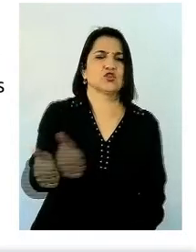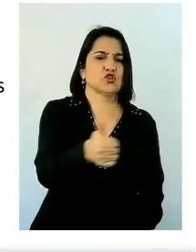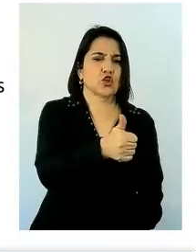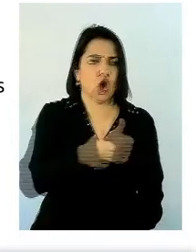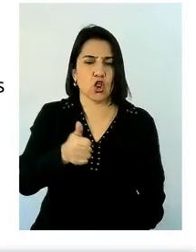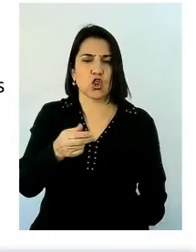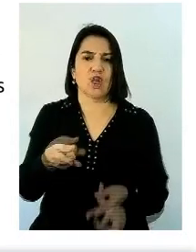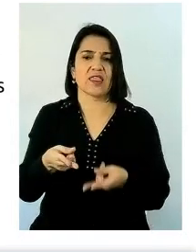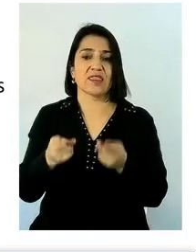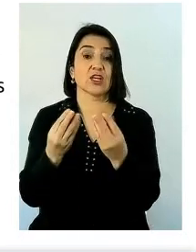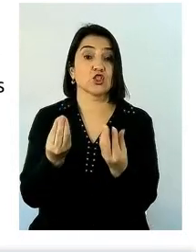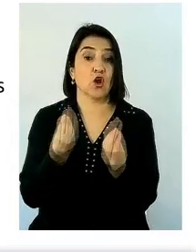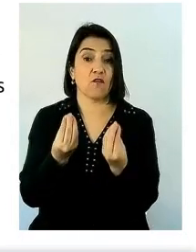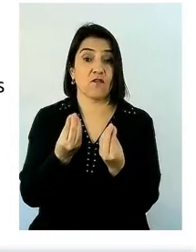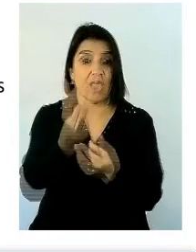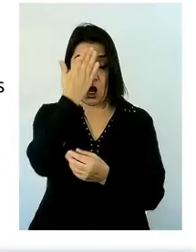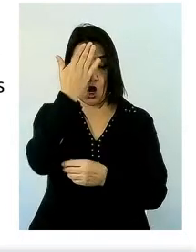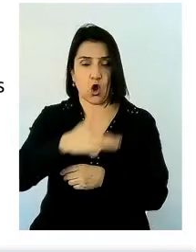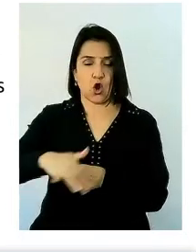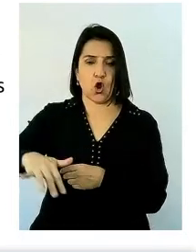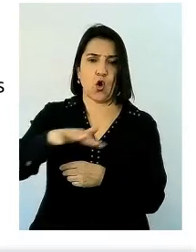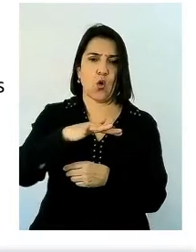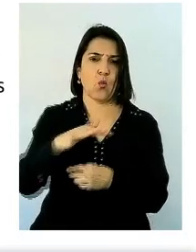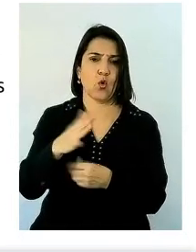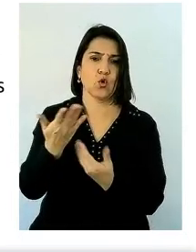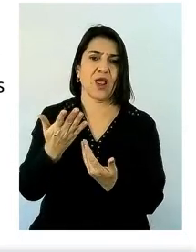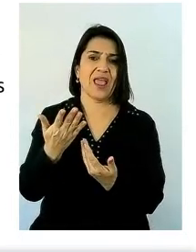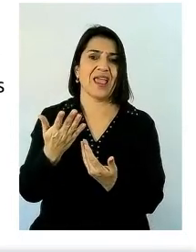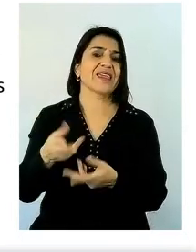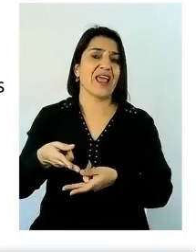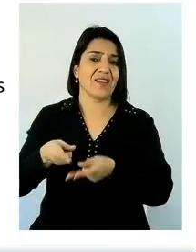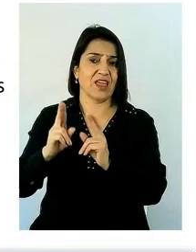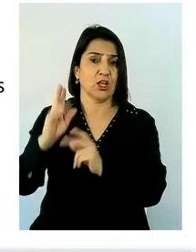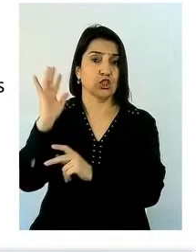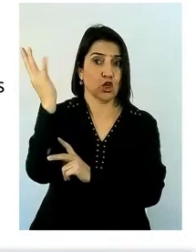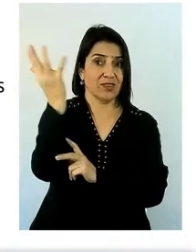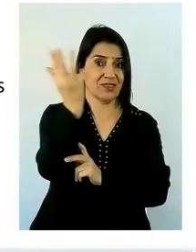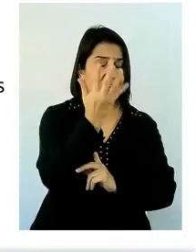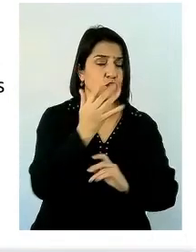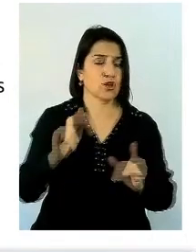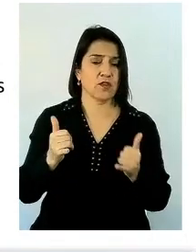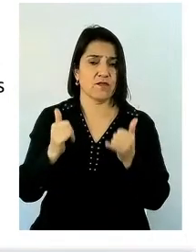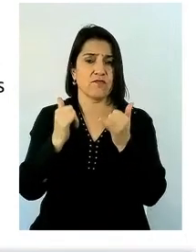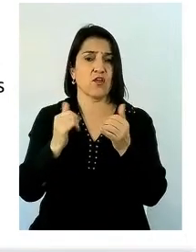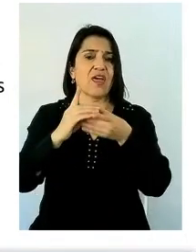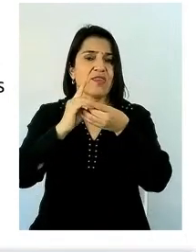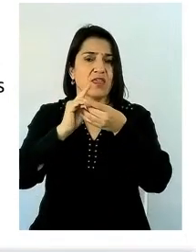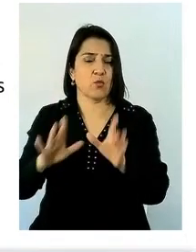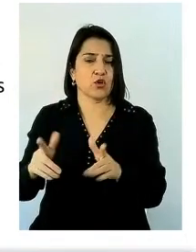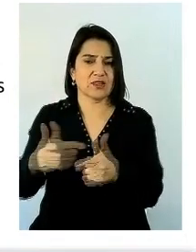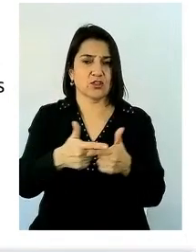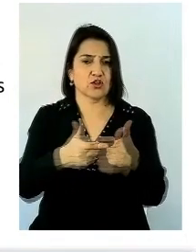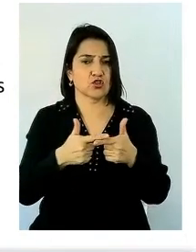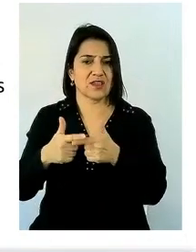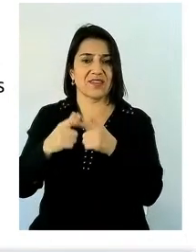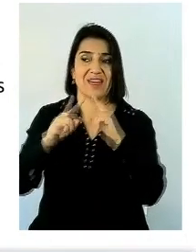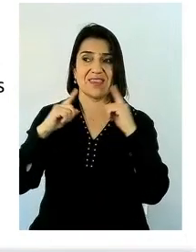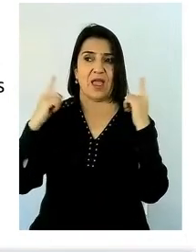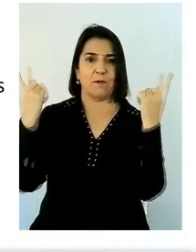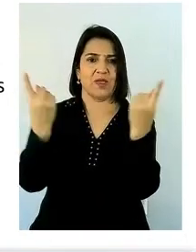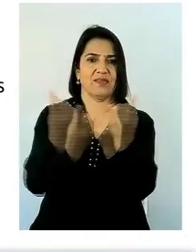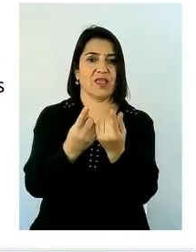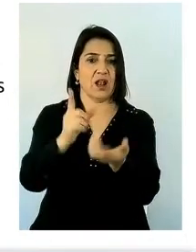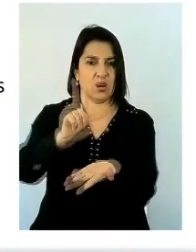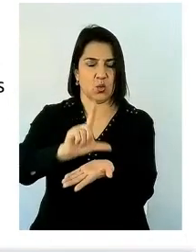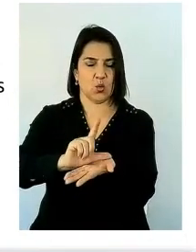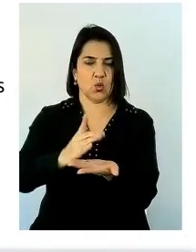ejercicio pleno de los derechos humanos en gestión democrática y en la función social y ambiental del territorio. Punto 2. El